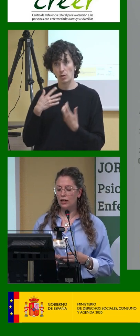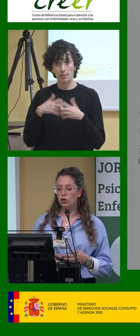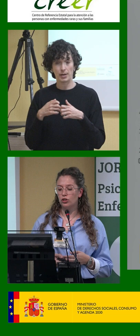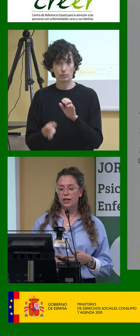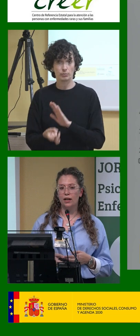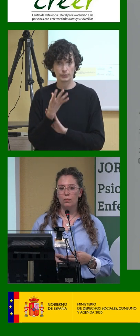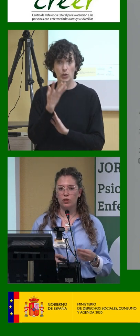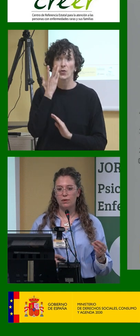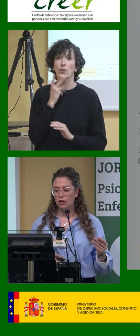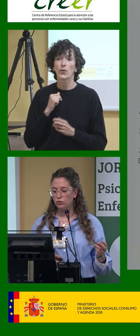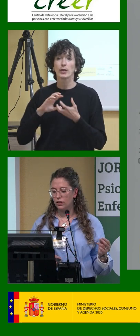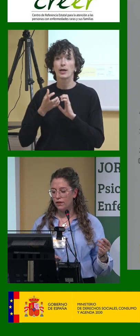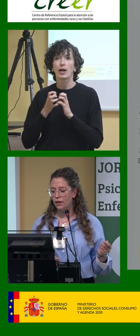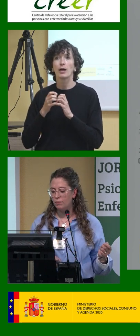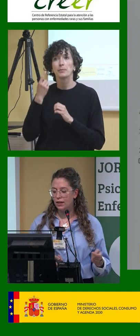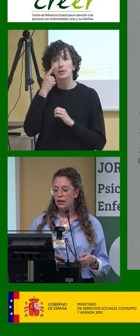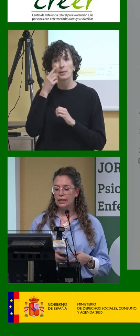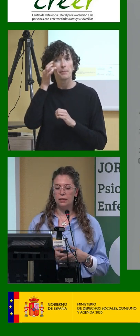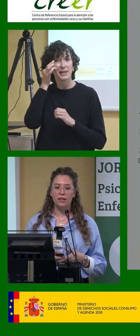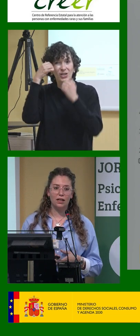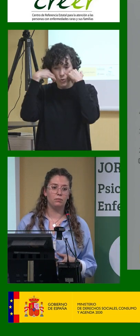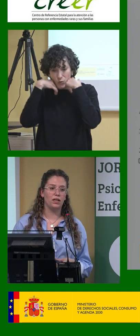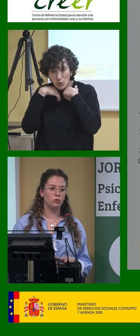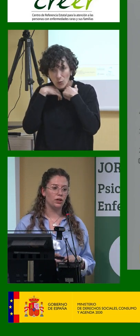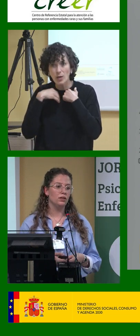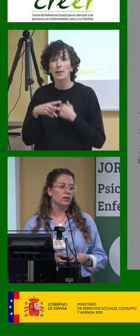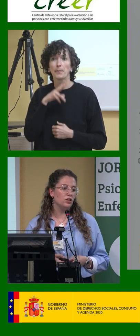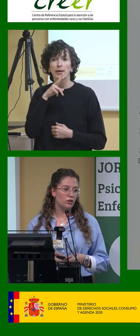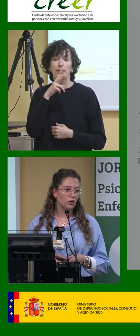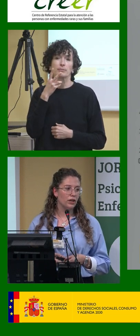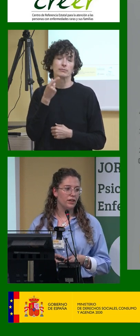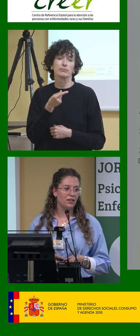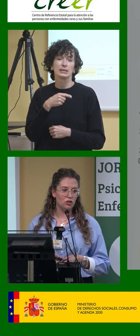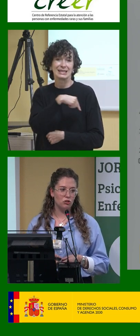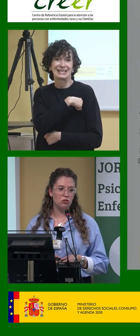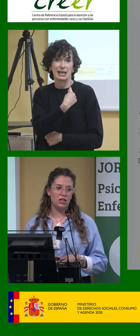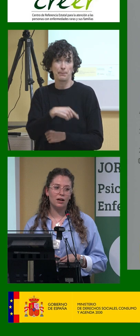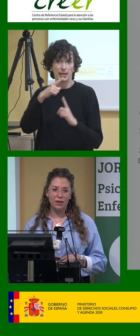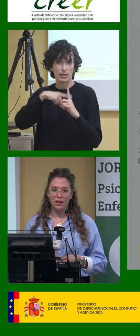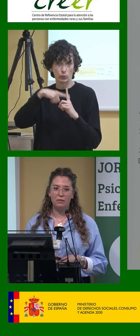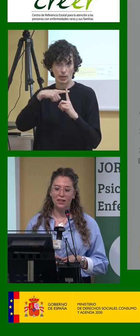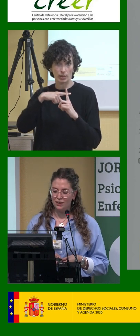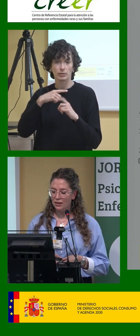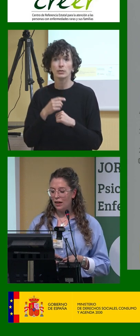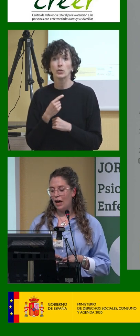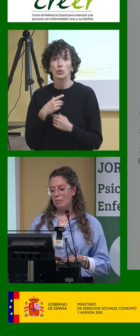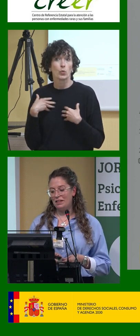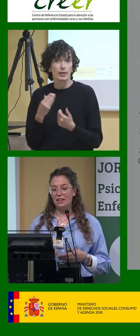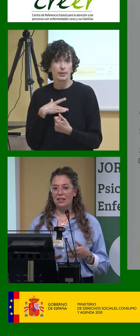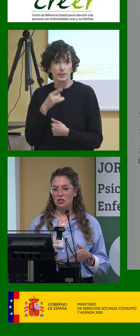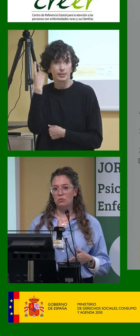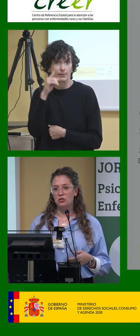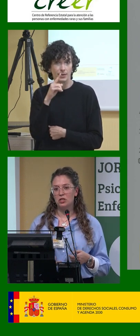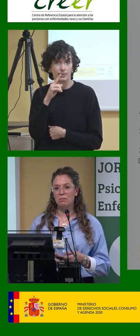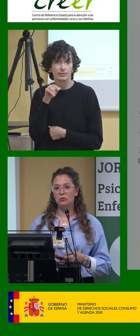biofeedback. En color naranja podéis ver la conductancia de la piel y en verde la temperatura. Y yo creo que cualquiera de nosotros será capaz de adivinar a